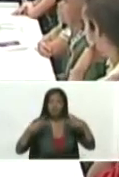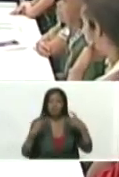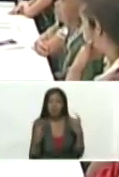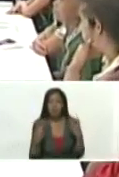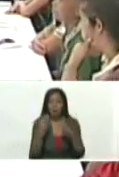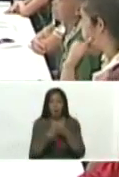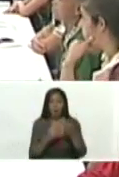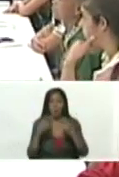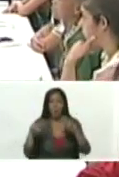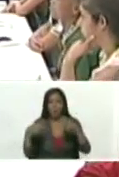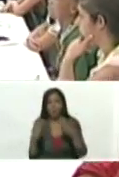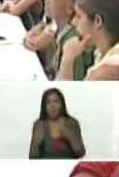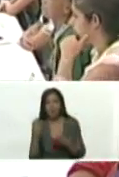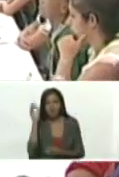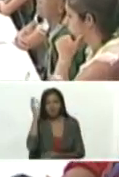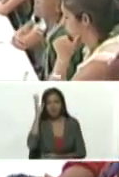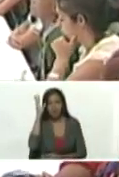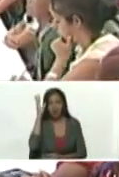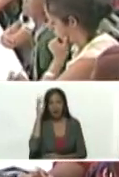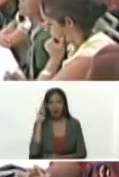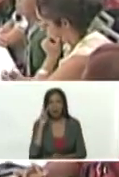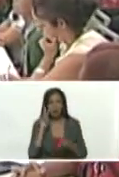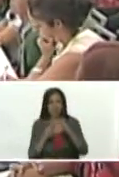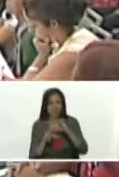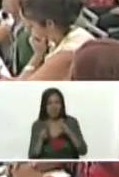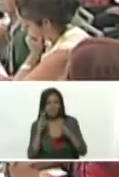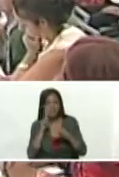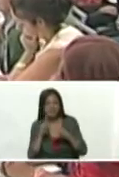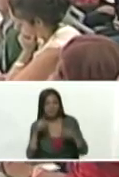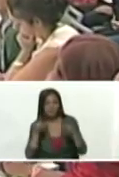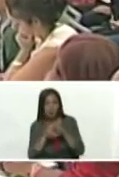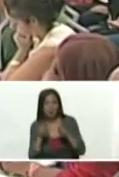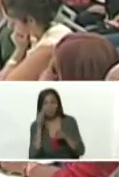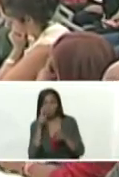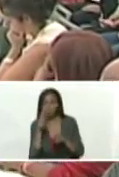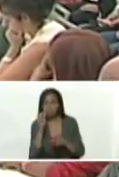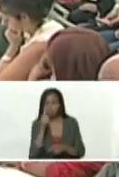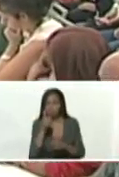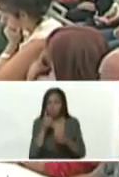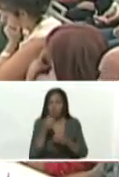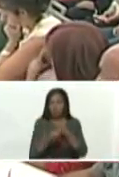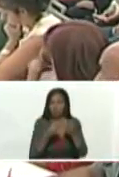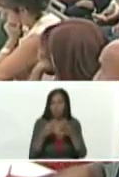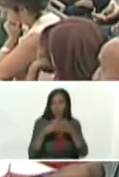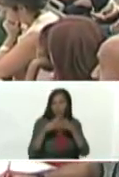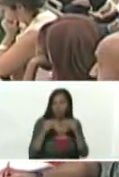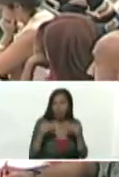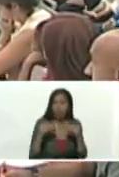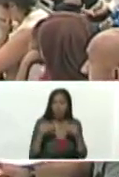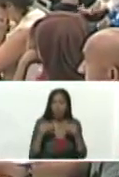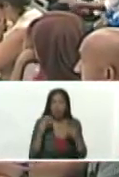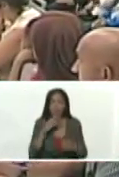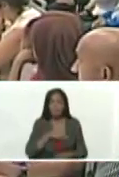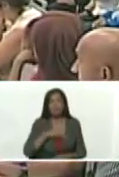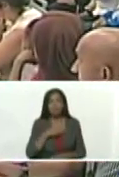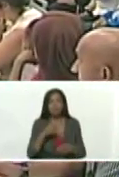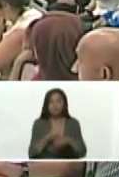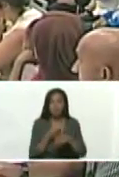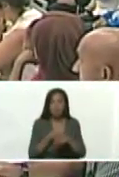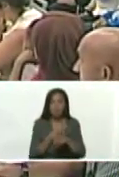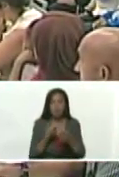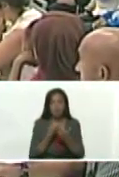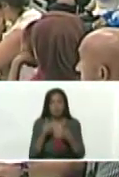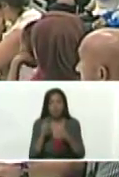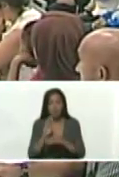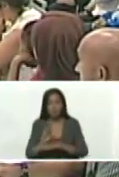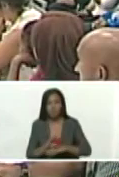como nueva es la idea de ver por el bien de todos. La misión de un gobierno liberal es